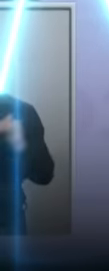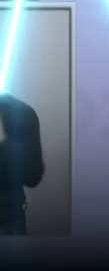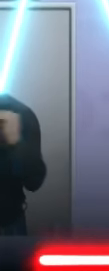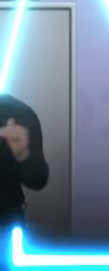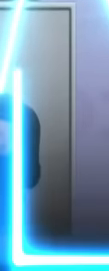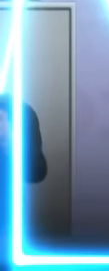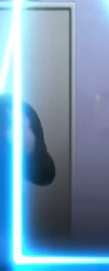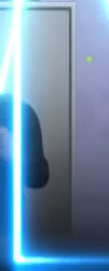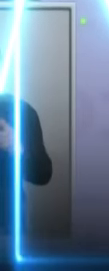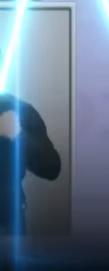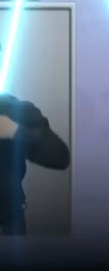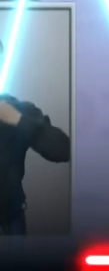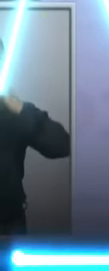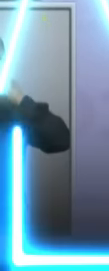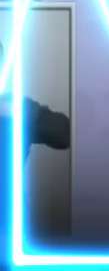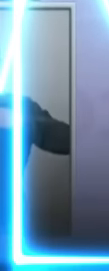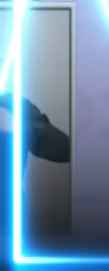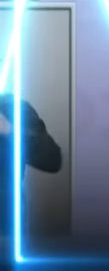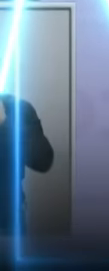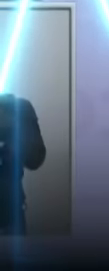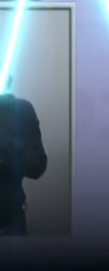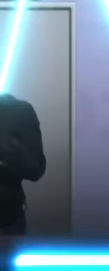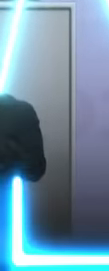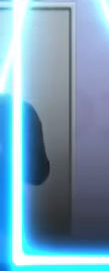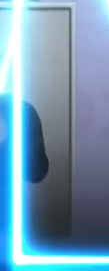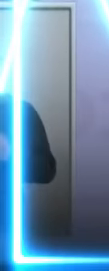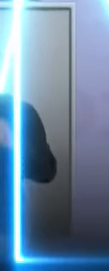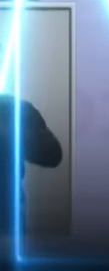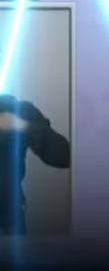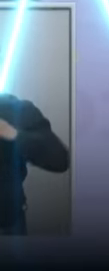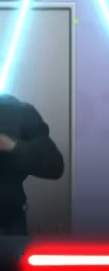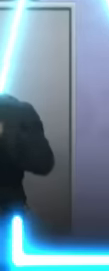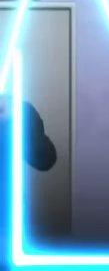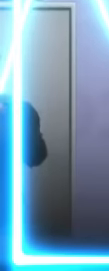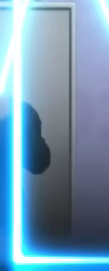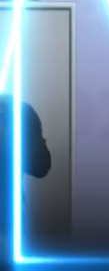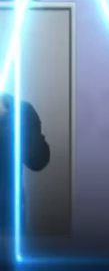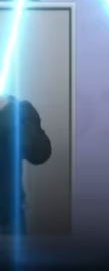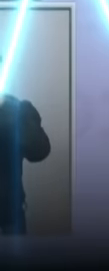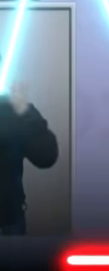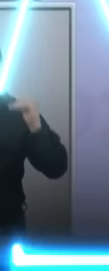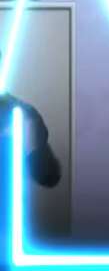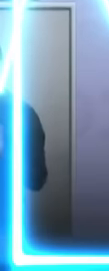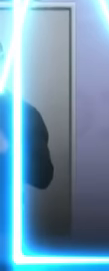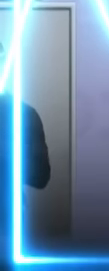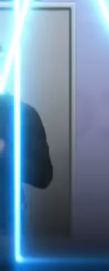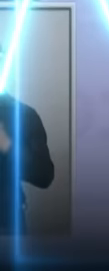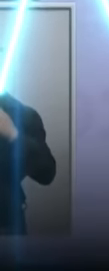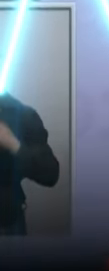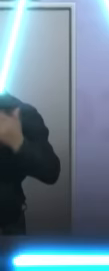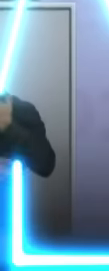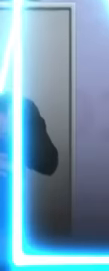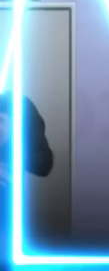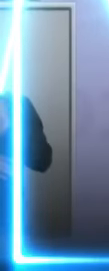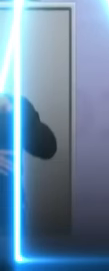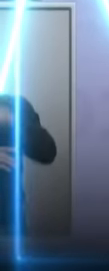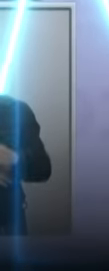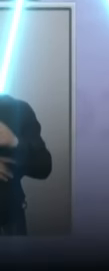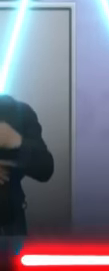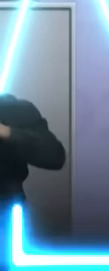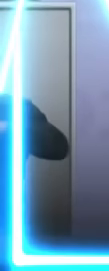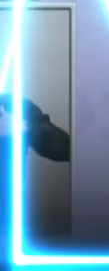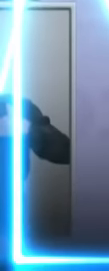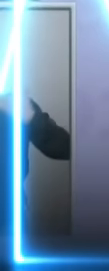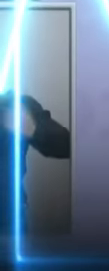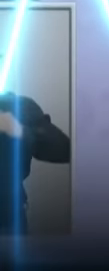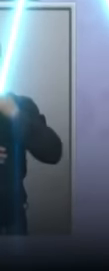No les voy a fallar. Tenemos ventaja. En las encuestas nos muestran que vamos muy bien. Yo diría requete bien. Sin embargo, no nos podemos